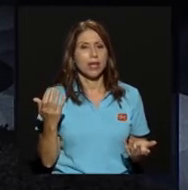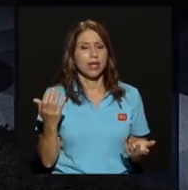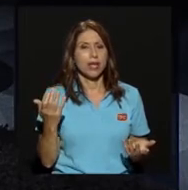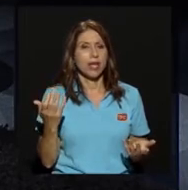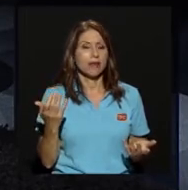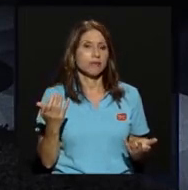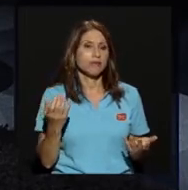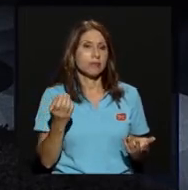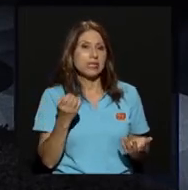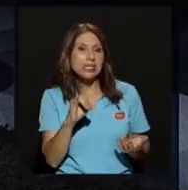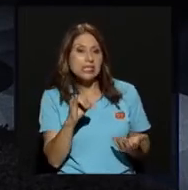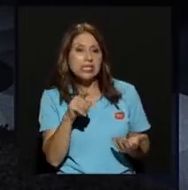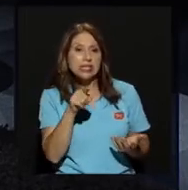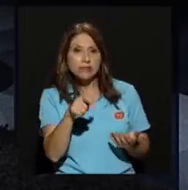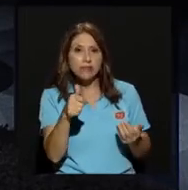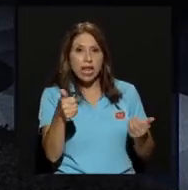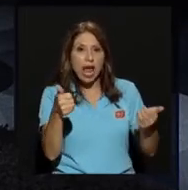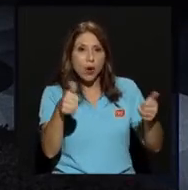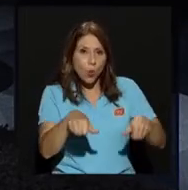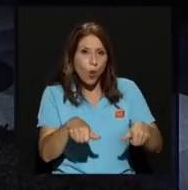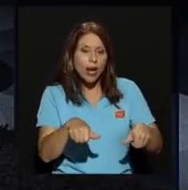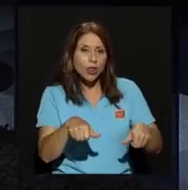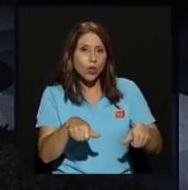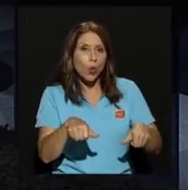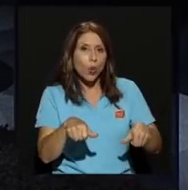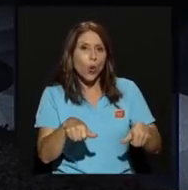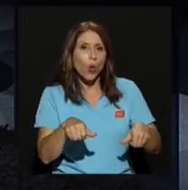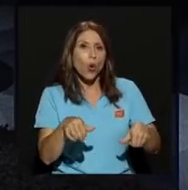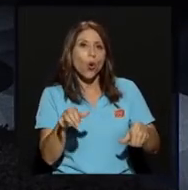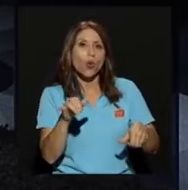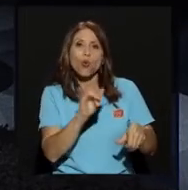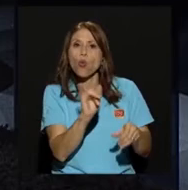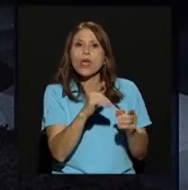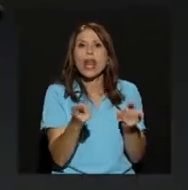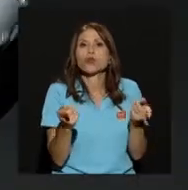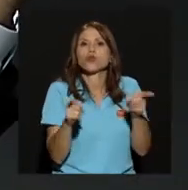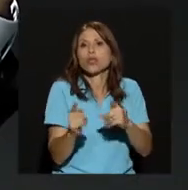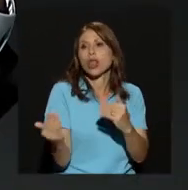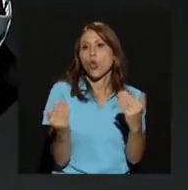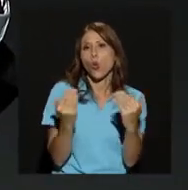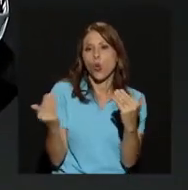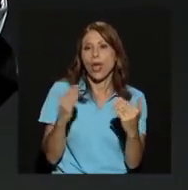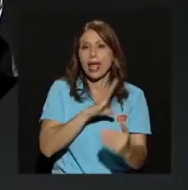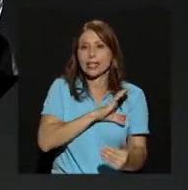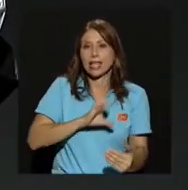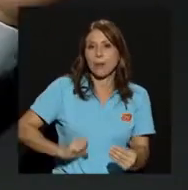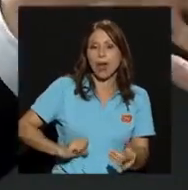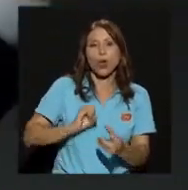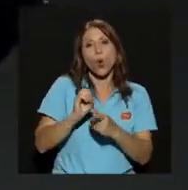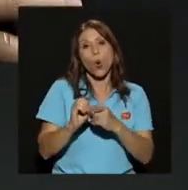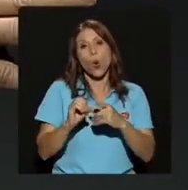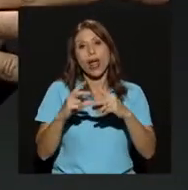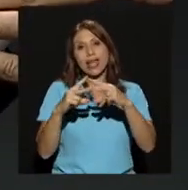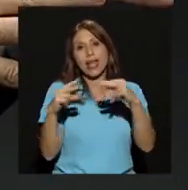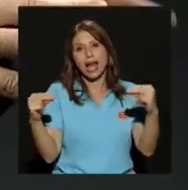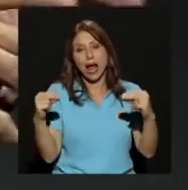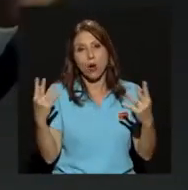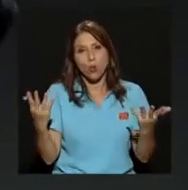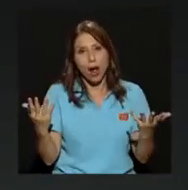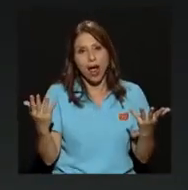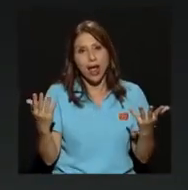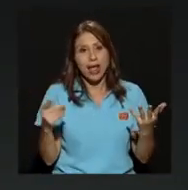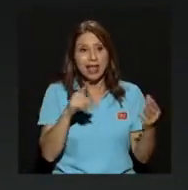el acuerdo si hubiera sucedido lo que sucedió en salvador o lo que sucedió de nicaragua que es se llevó al